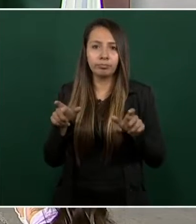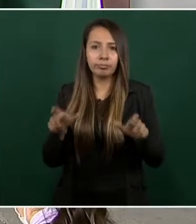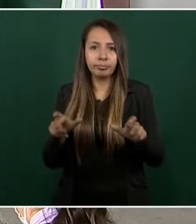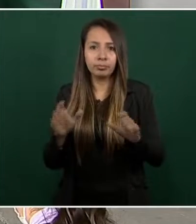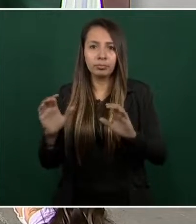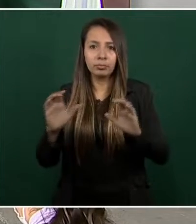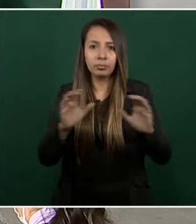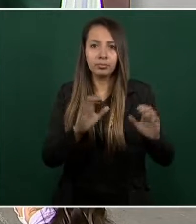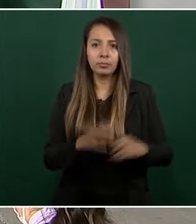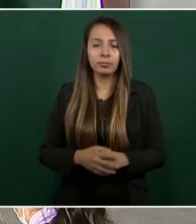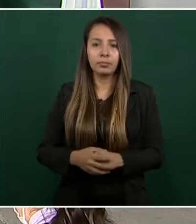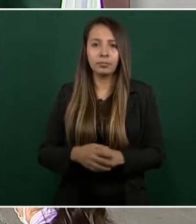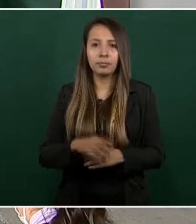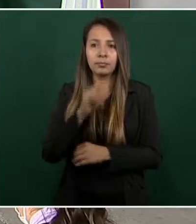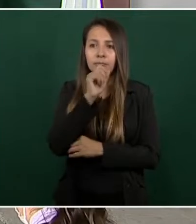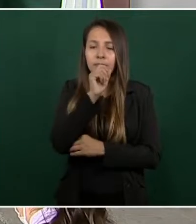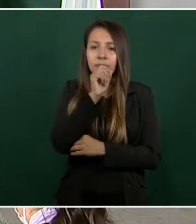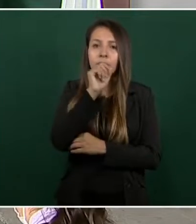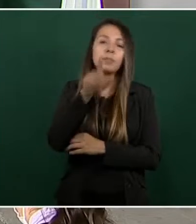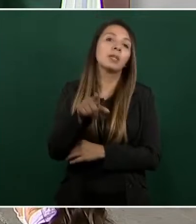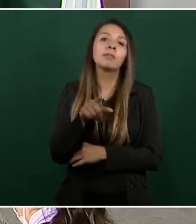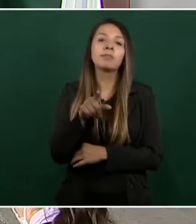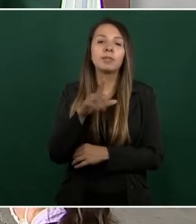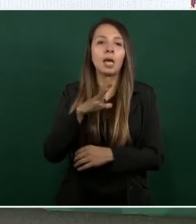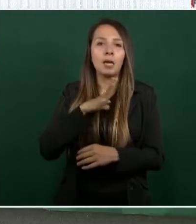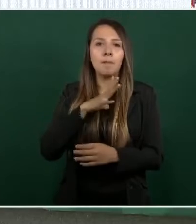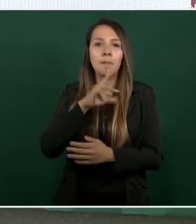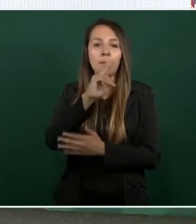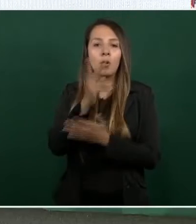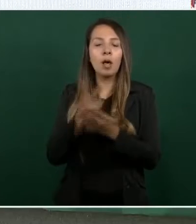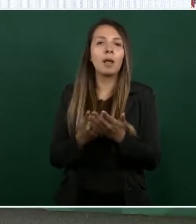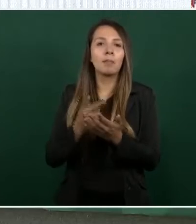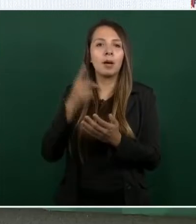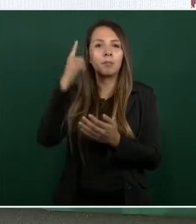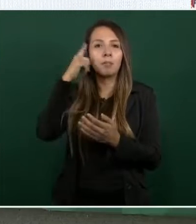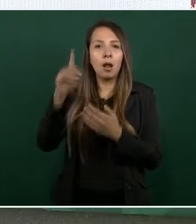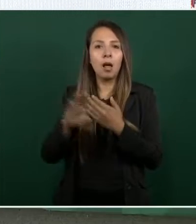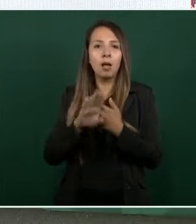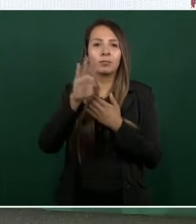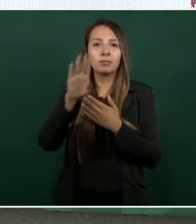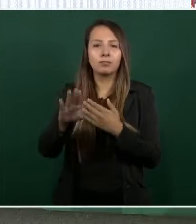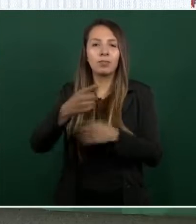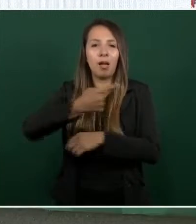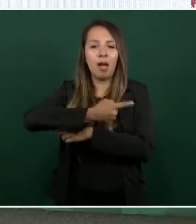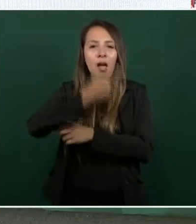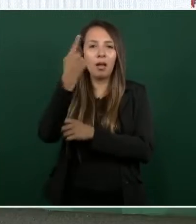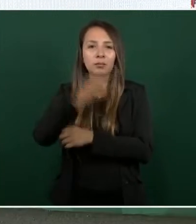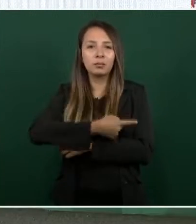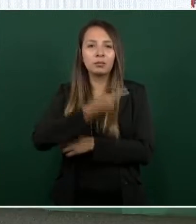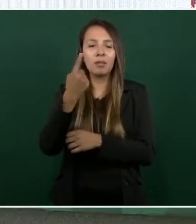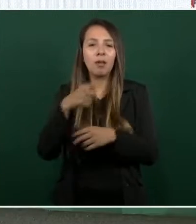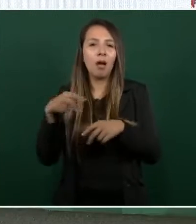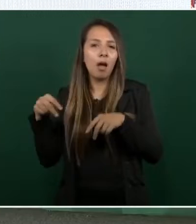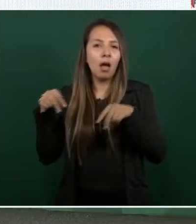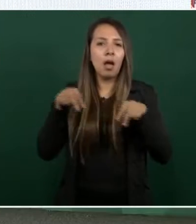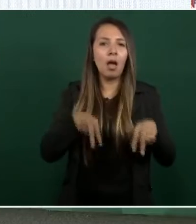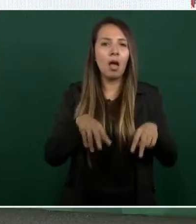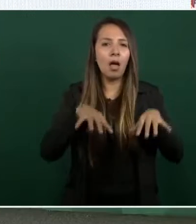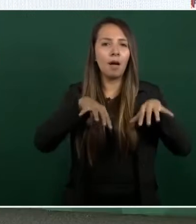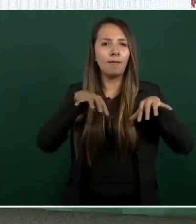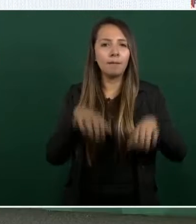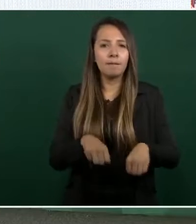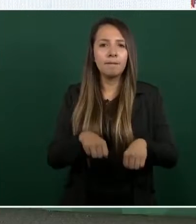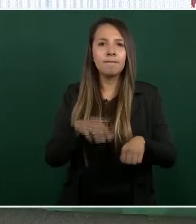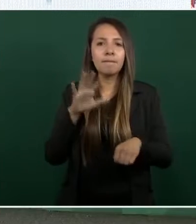También el programa de la prevención de toma de casetas, que ha evitado la pérdida de